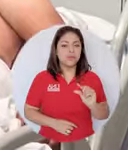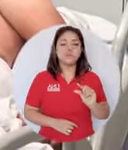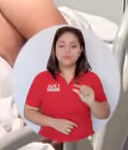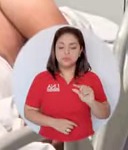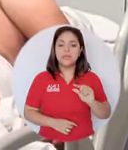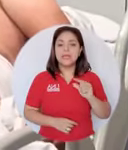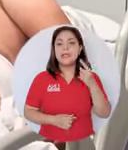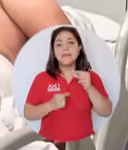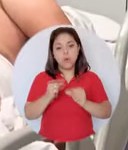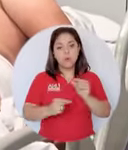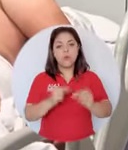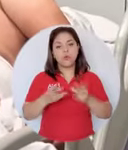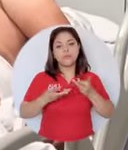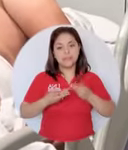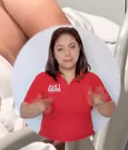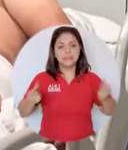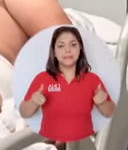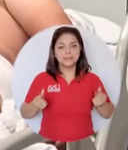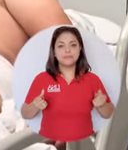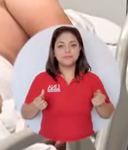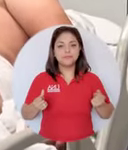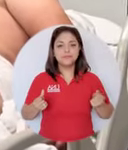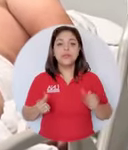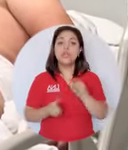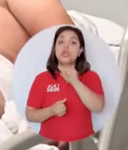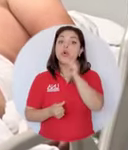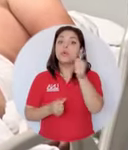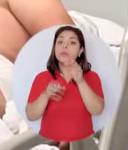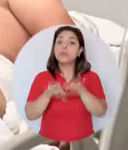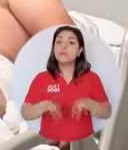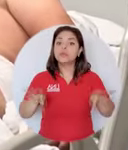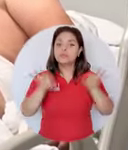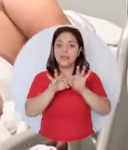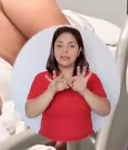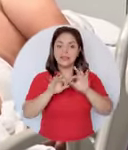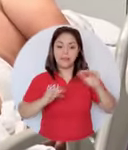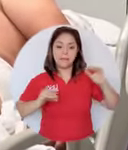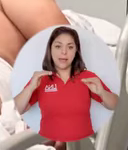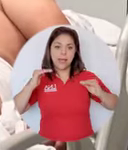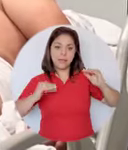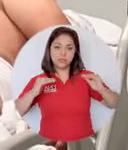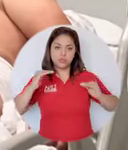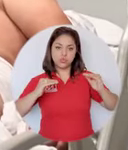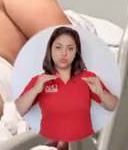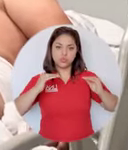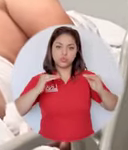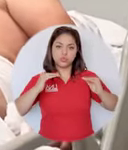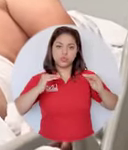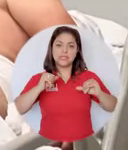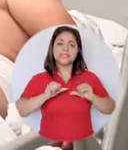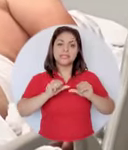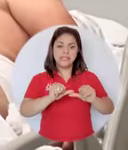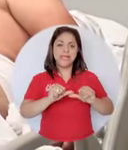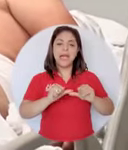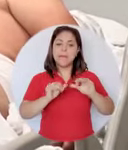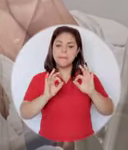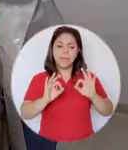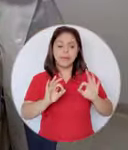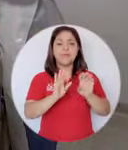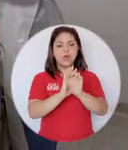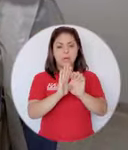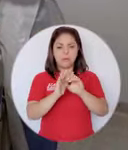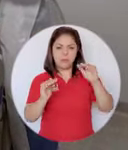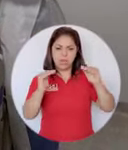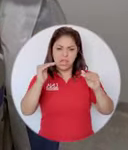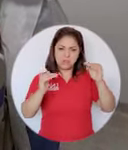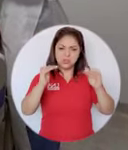síntomas paulatinamente vayan desapareciendo. Y el otro punto importante es de que los parámetros se mantengan constantes. ¿Qué parámetros? Fundamentalmente